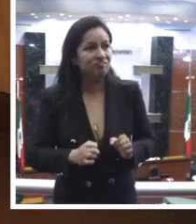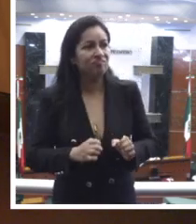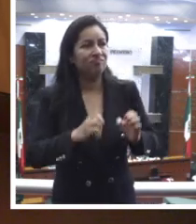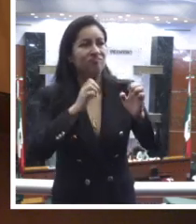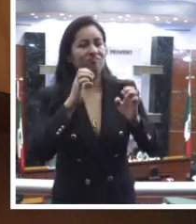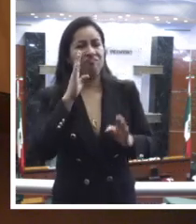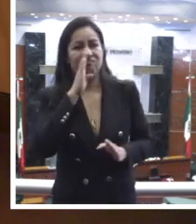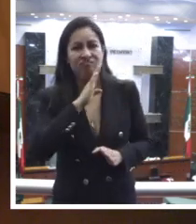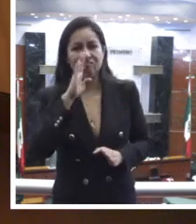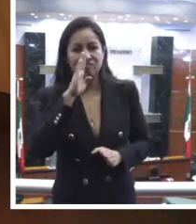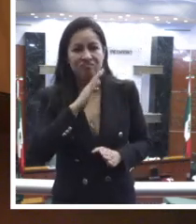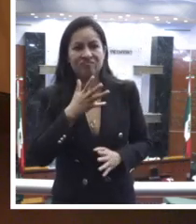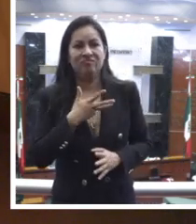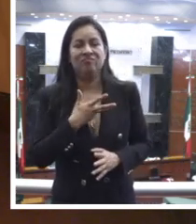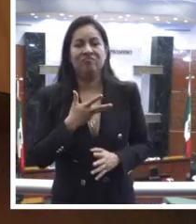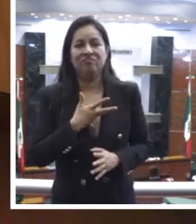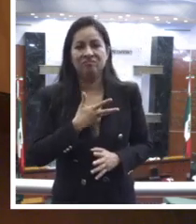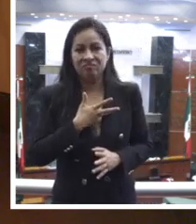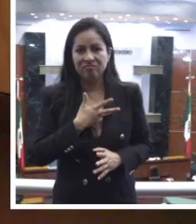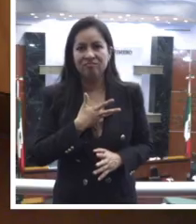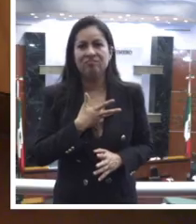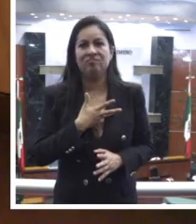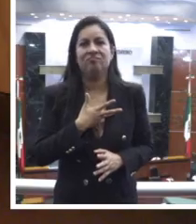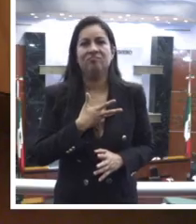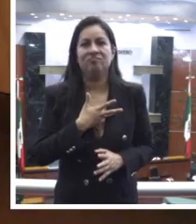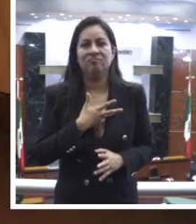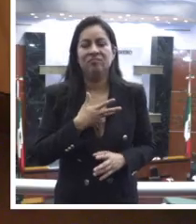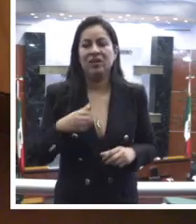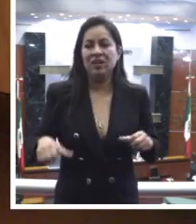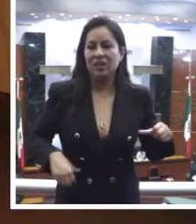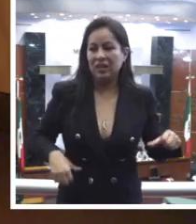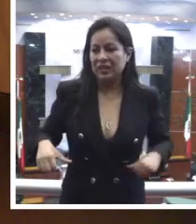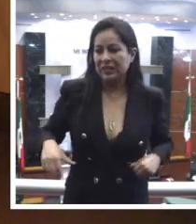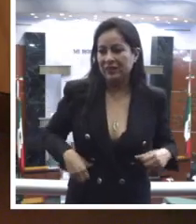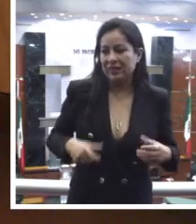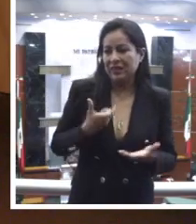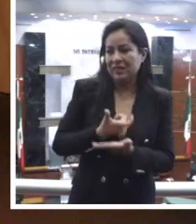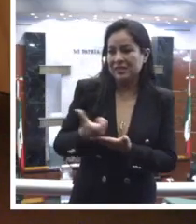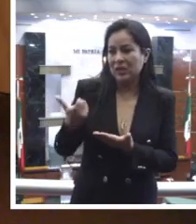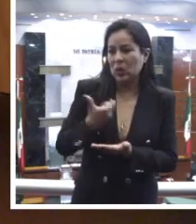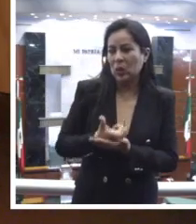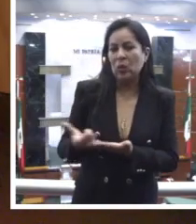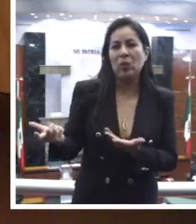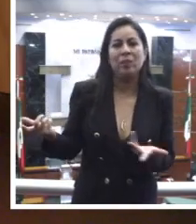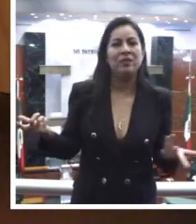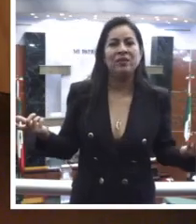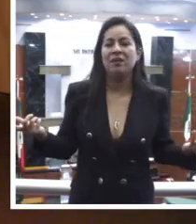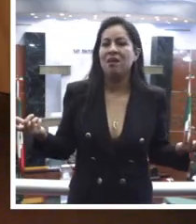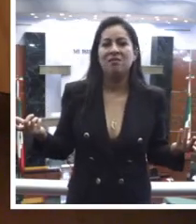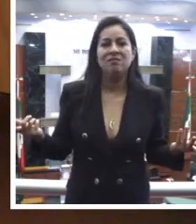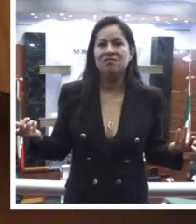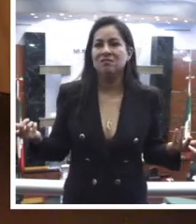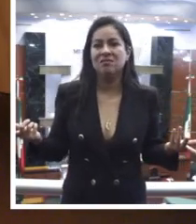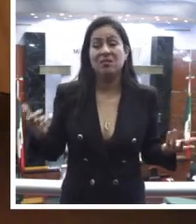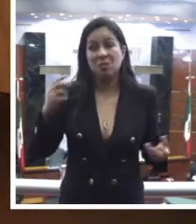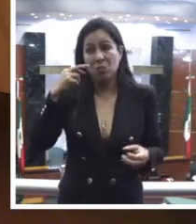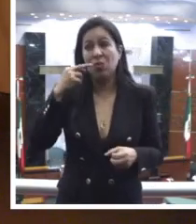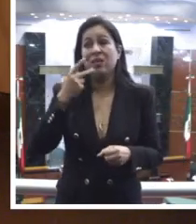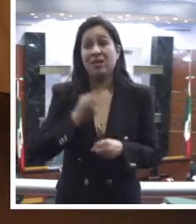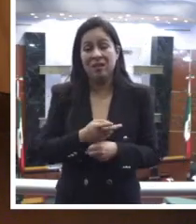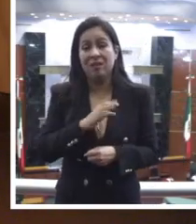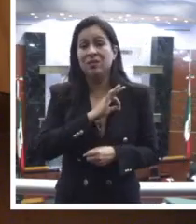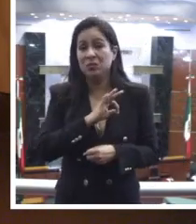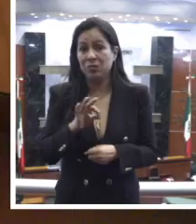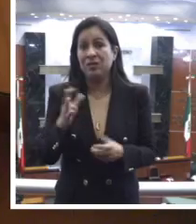deficiente que se tiene, la dependencia en actividades económicas que llegan a ser hasta vulnerables